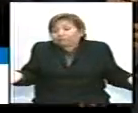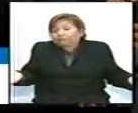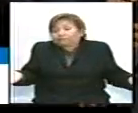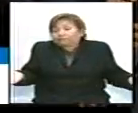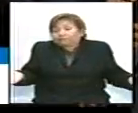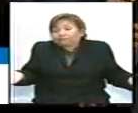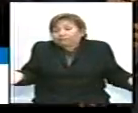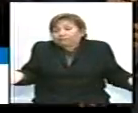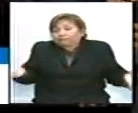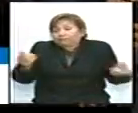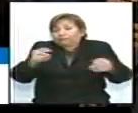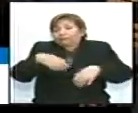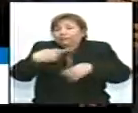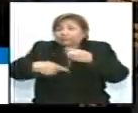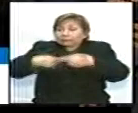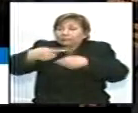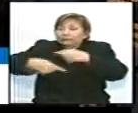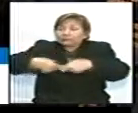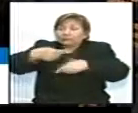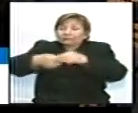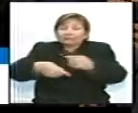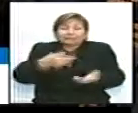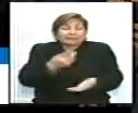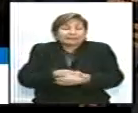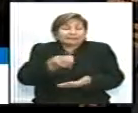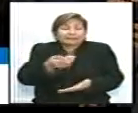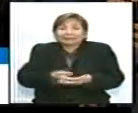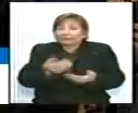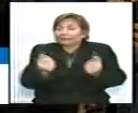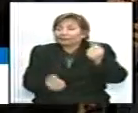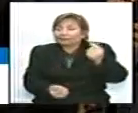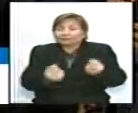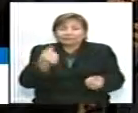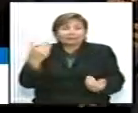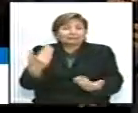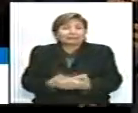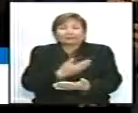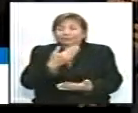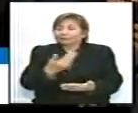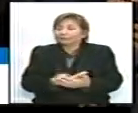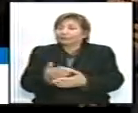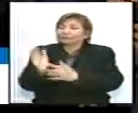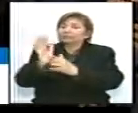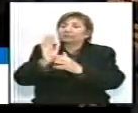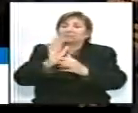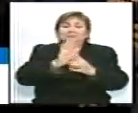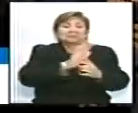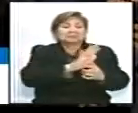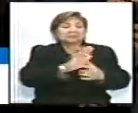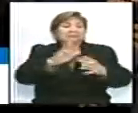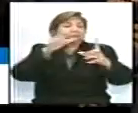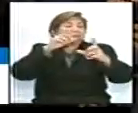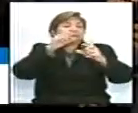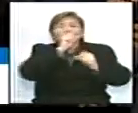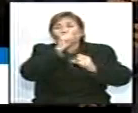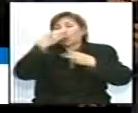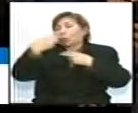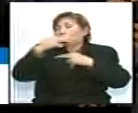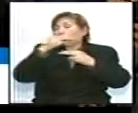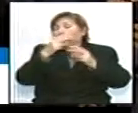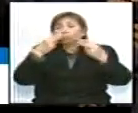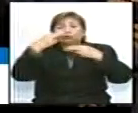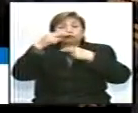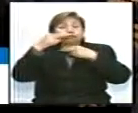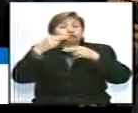a cada rato, bueno, cada cierta cantidad de años se compran patrulleros nuevos, se muestran los patrulleros en conferencias de prensa, en